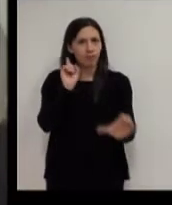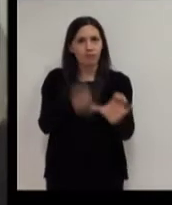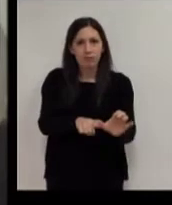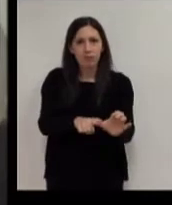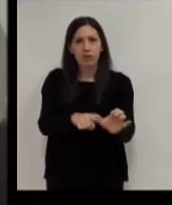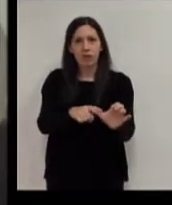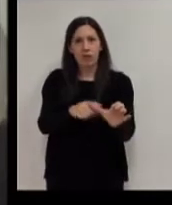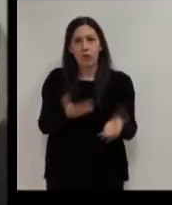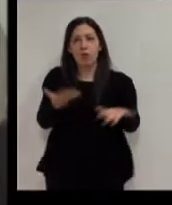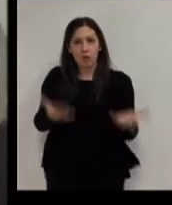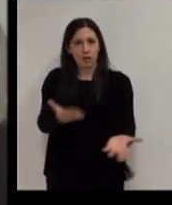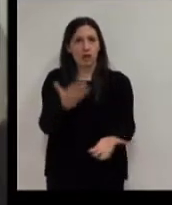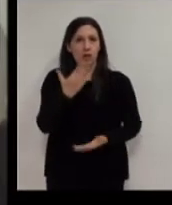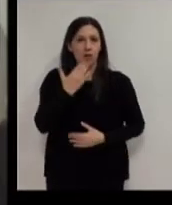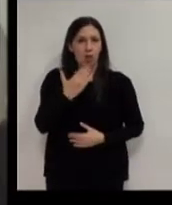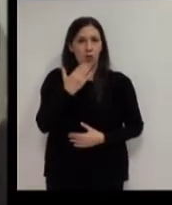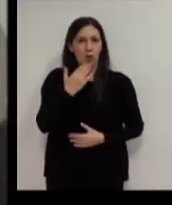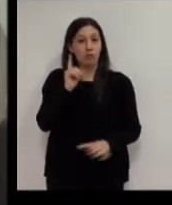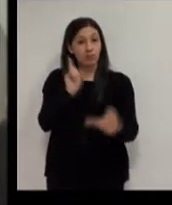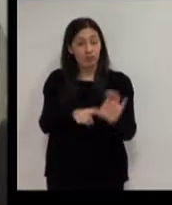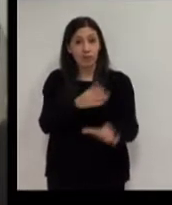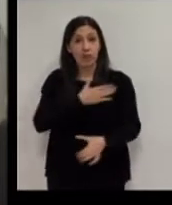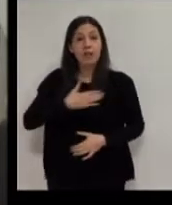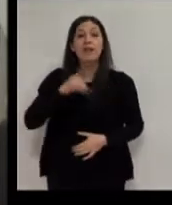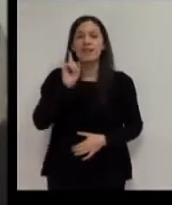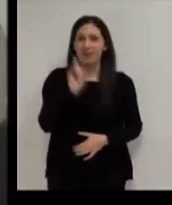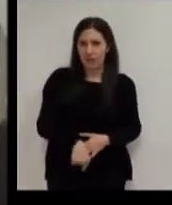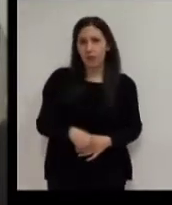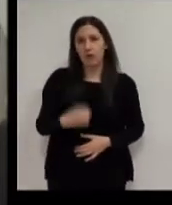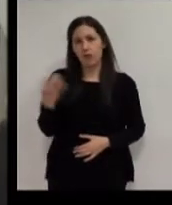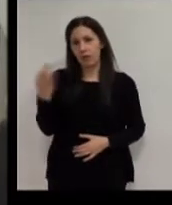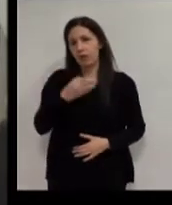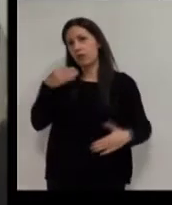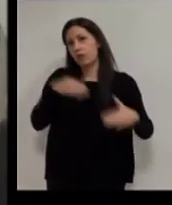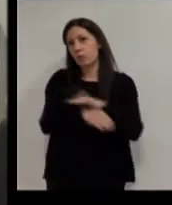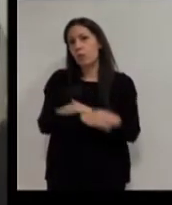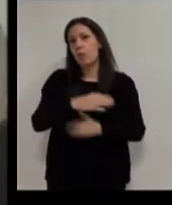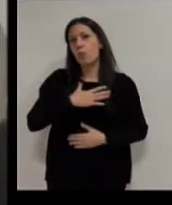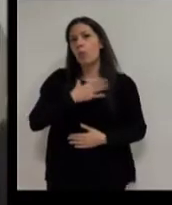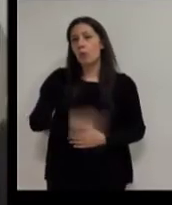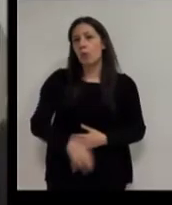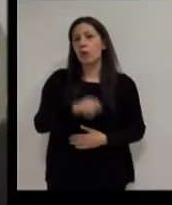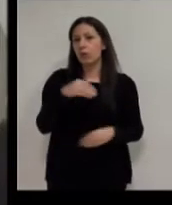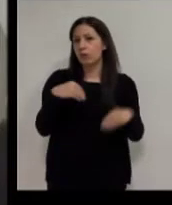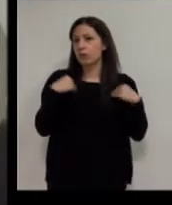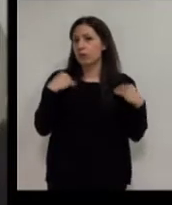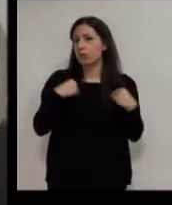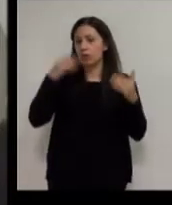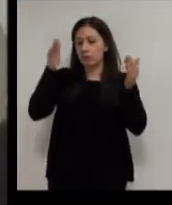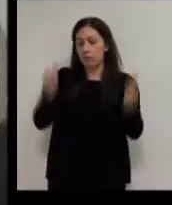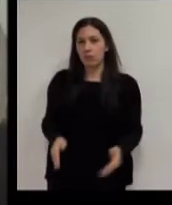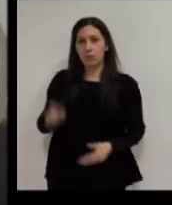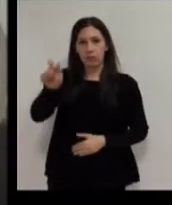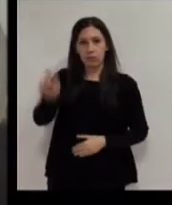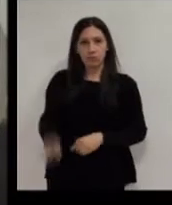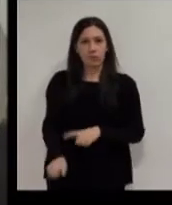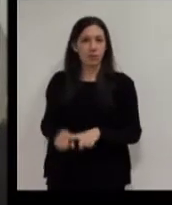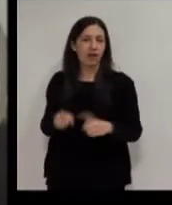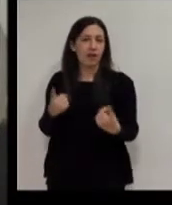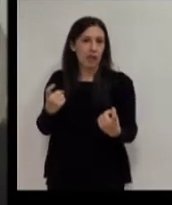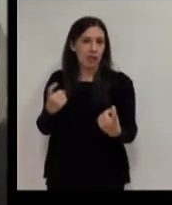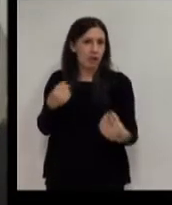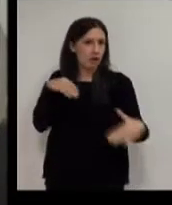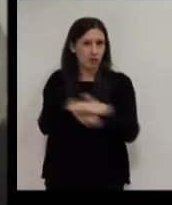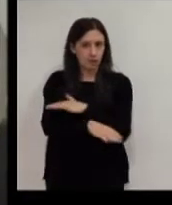ocio, que también tiene que ser accesible, tiene que poder ser disfrutada por una persona que